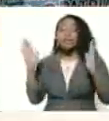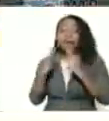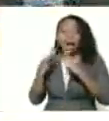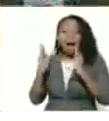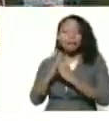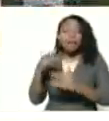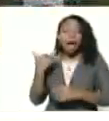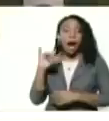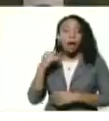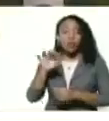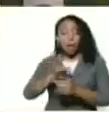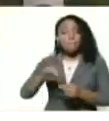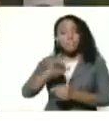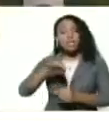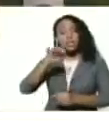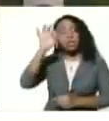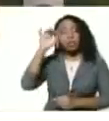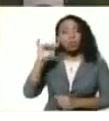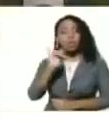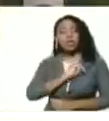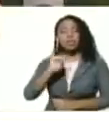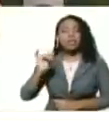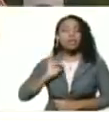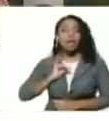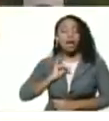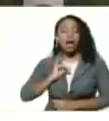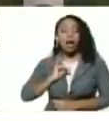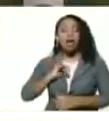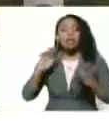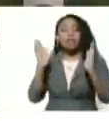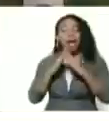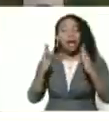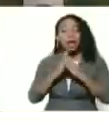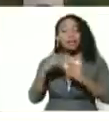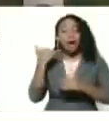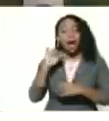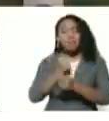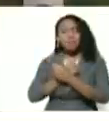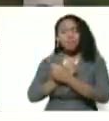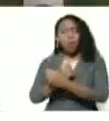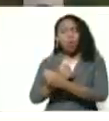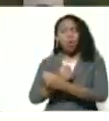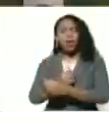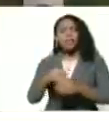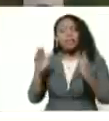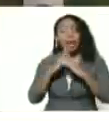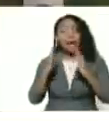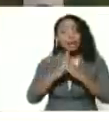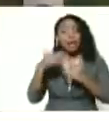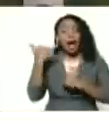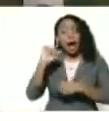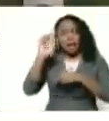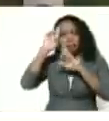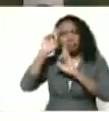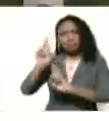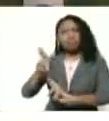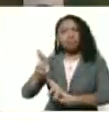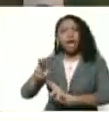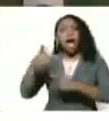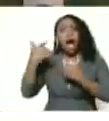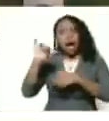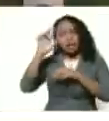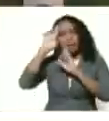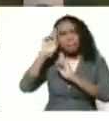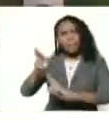tiene una espiritualidad y una identidad, si el hogar hay amor, si en el hogar hay